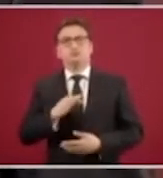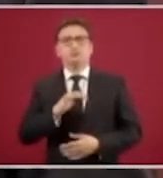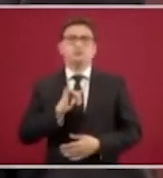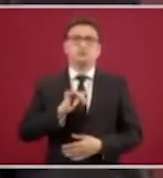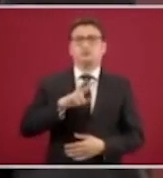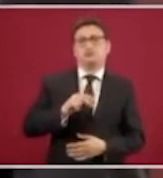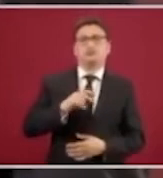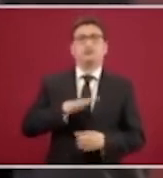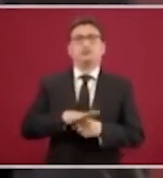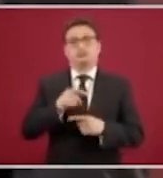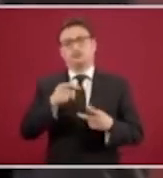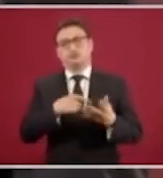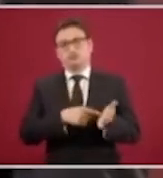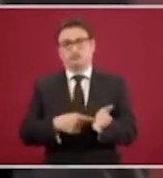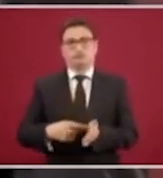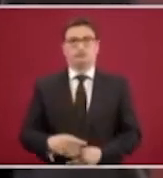podía.